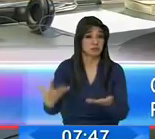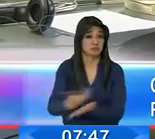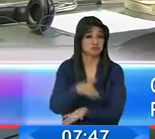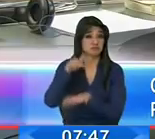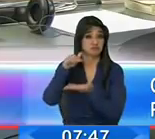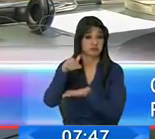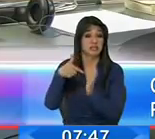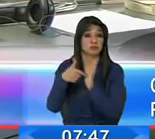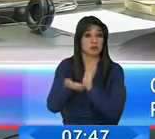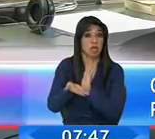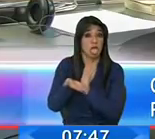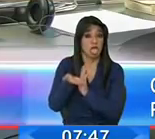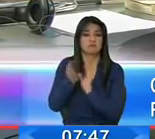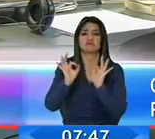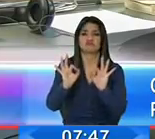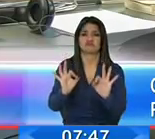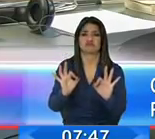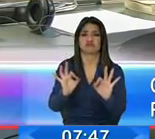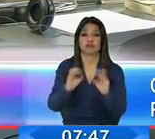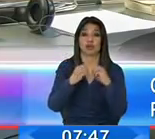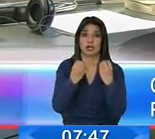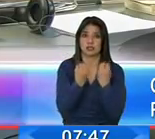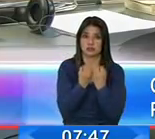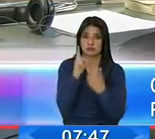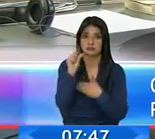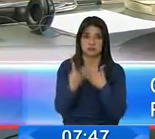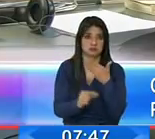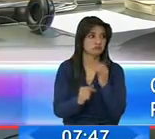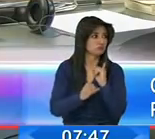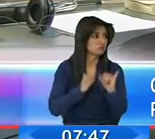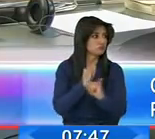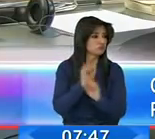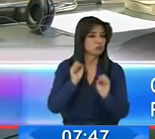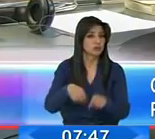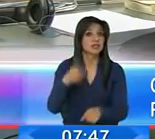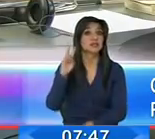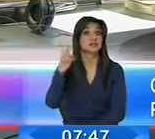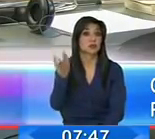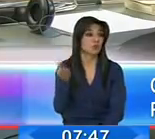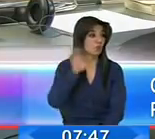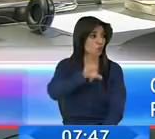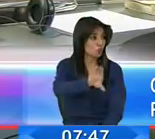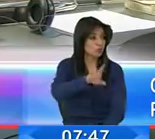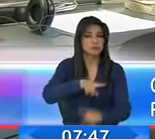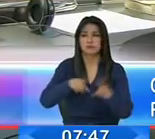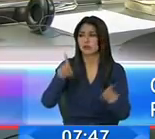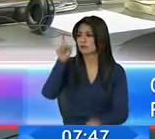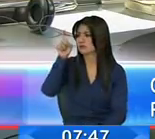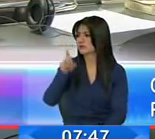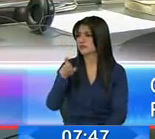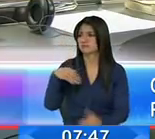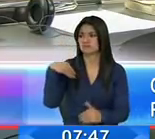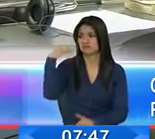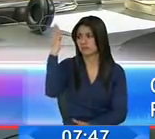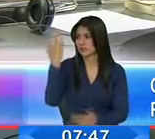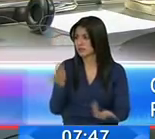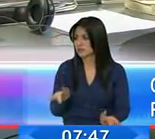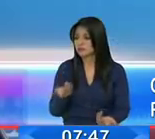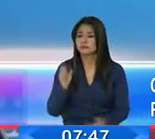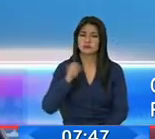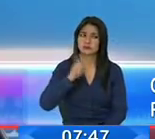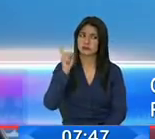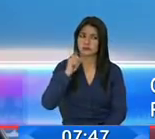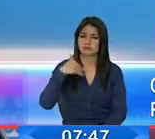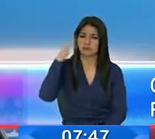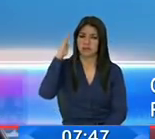ya es bastante para el fondo, para que el fondo pueda hacer el segundo desembolso. Aunque las necesidades son mucho mayores, ¿no? Las necesidades son